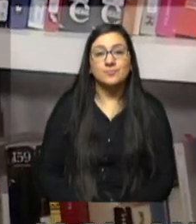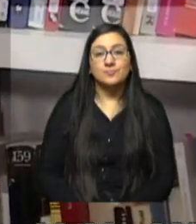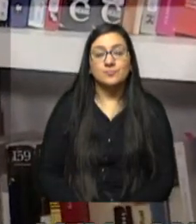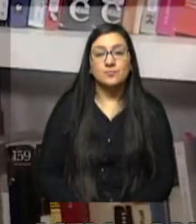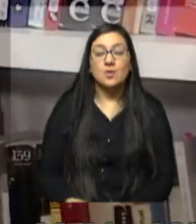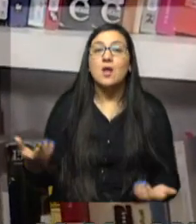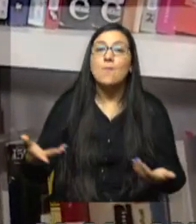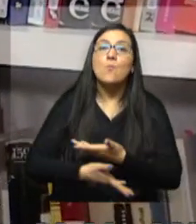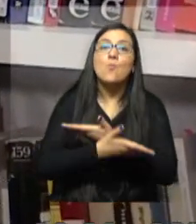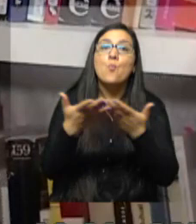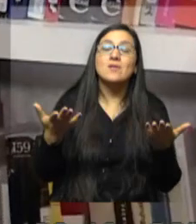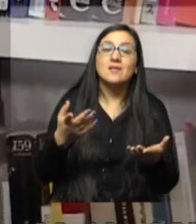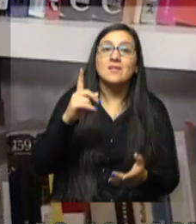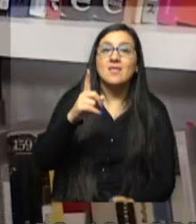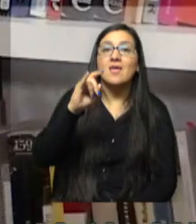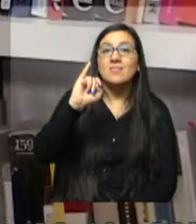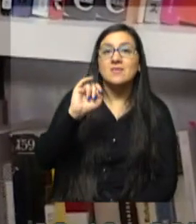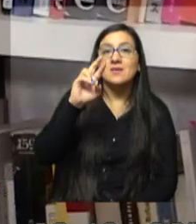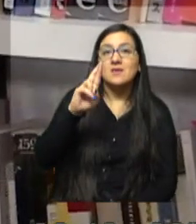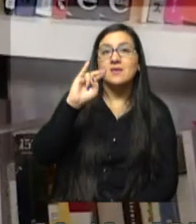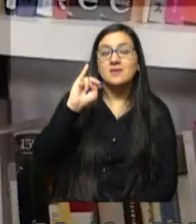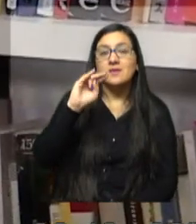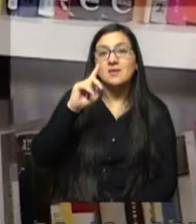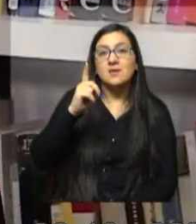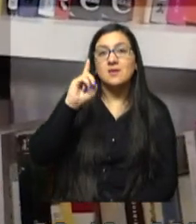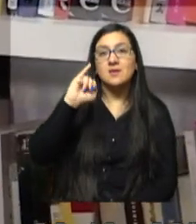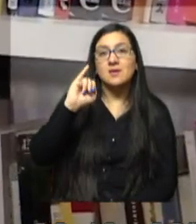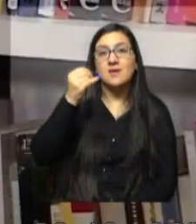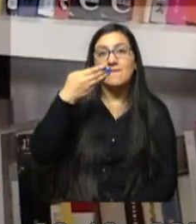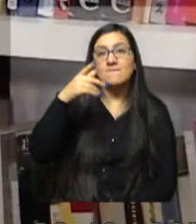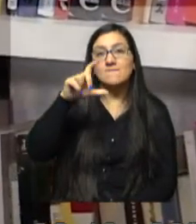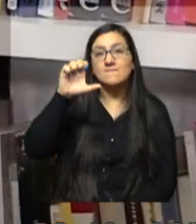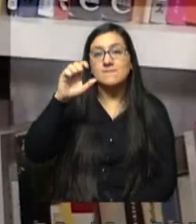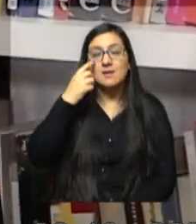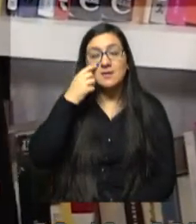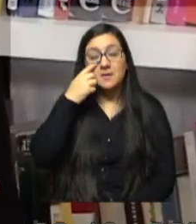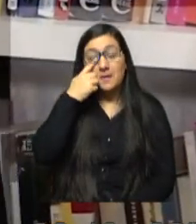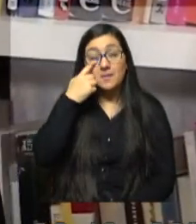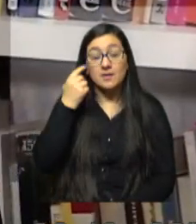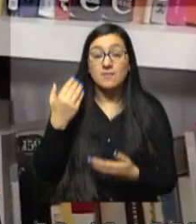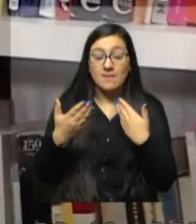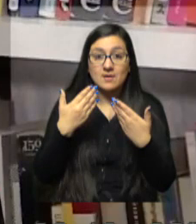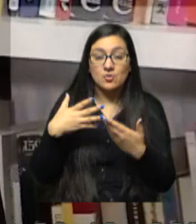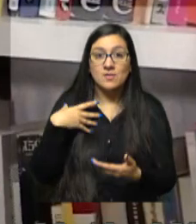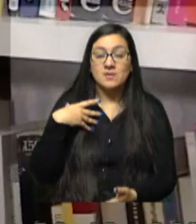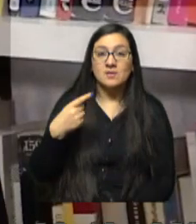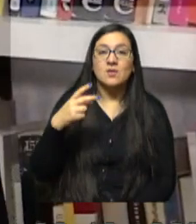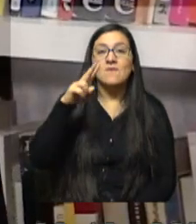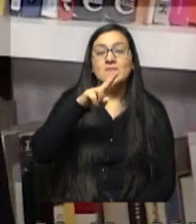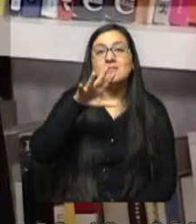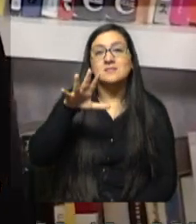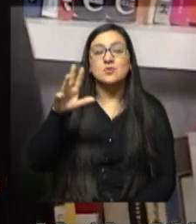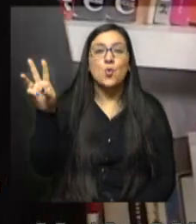una exhibición del dirigible presentado por su director Pablo Dota, que va a charlar con Pablo Stoll, director obviamente de 25 Watt,